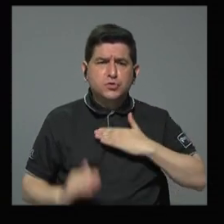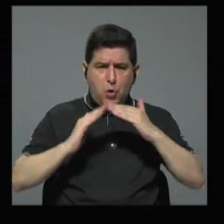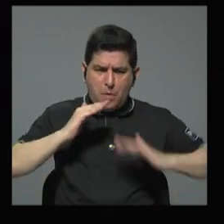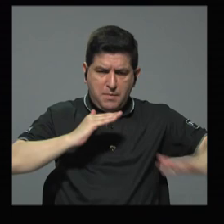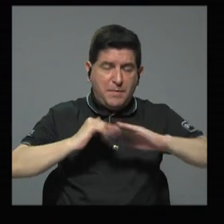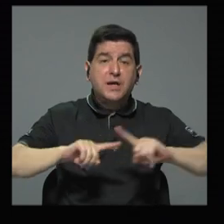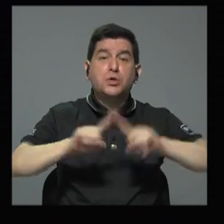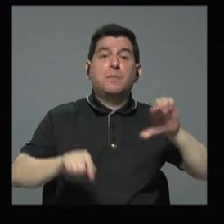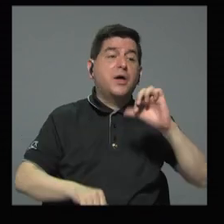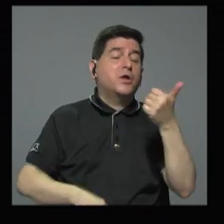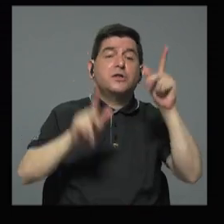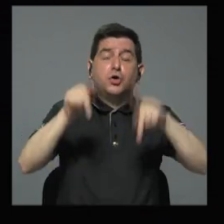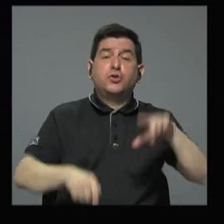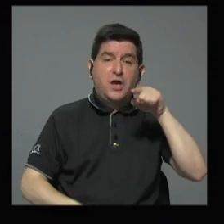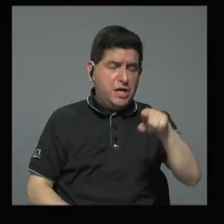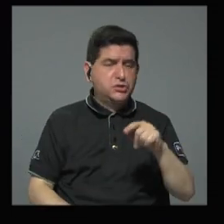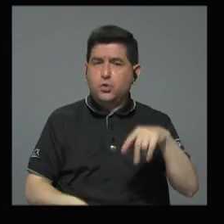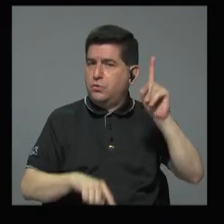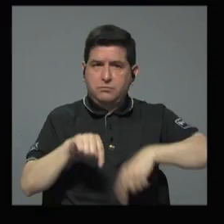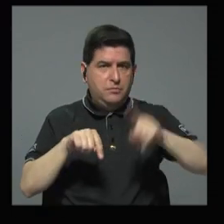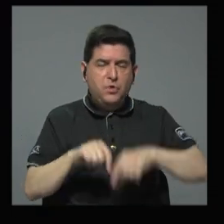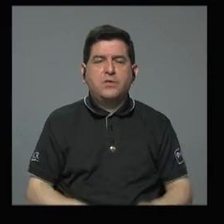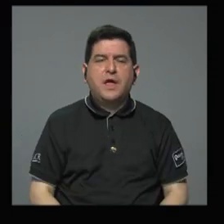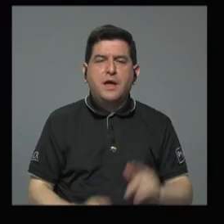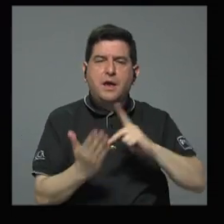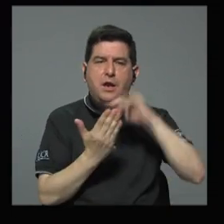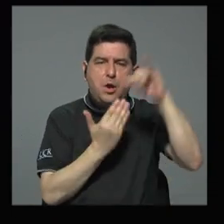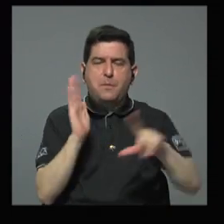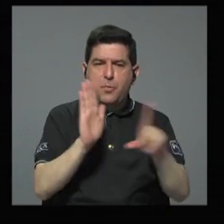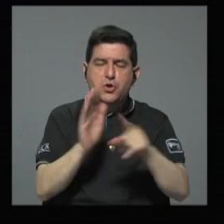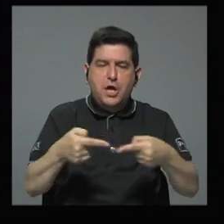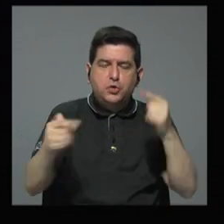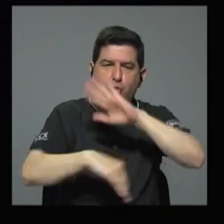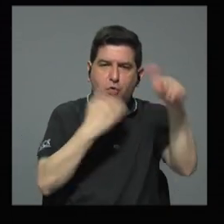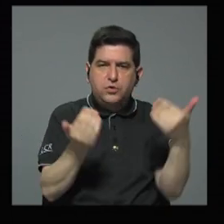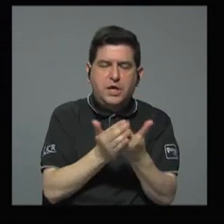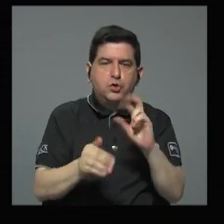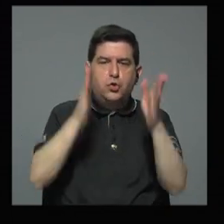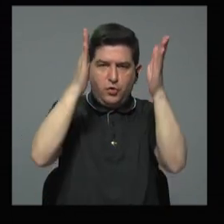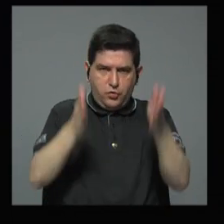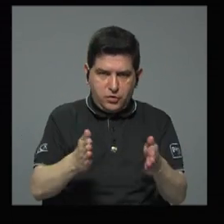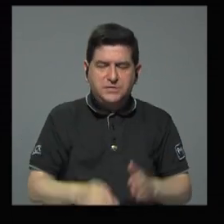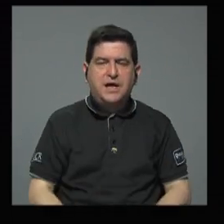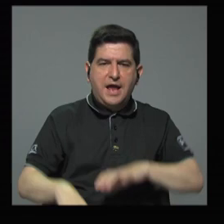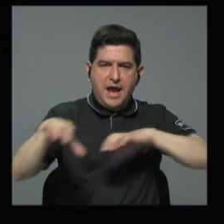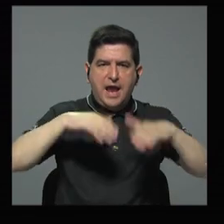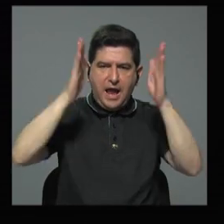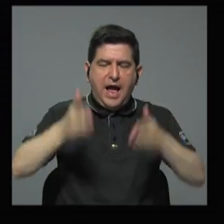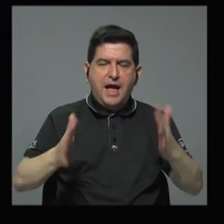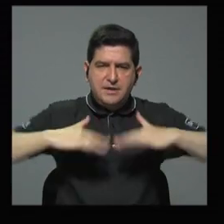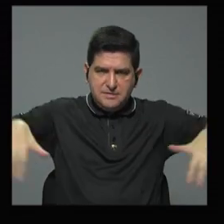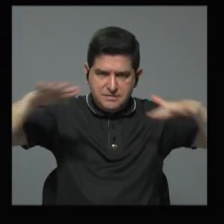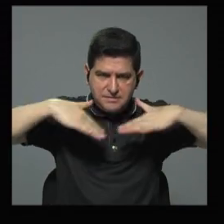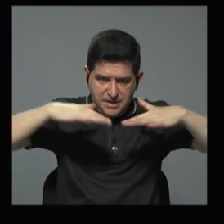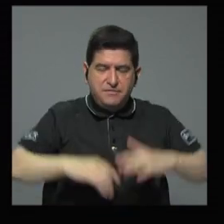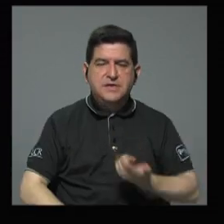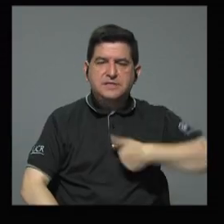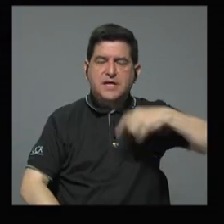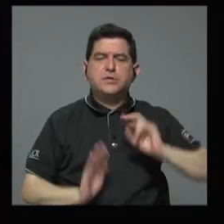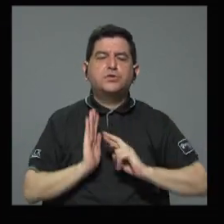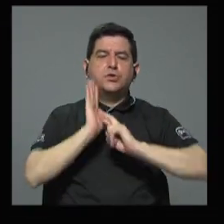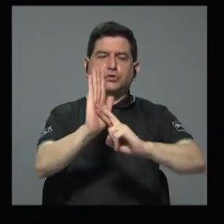vale. Lamentablemente, este proyecto de ley va en contra de todo lo que como costarricenses, activistas del medio ambiente,